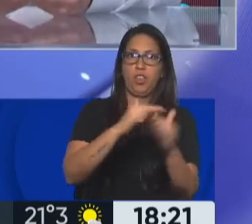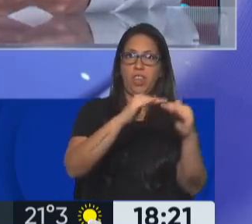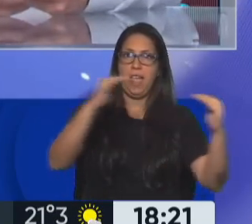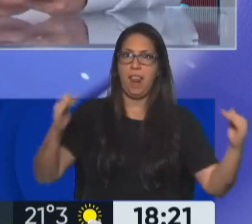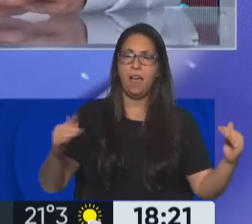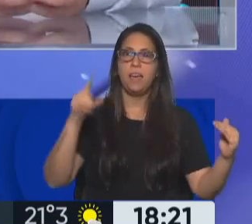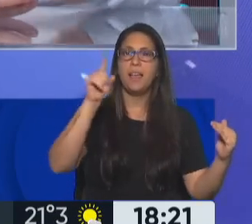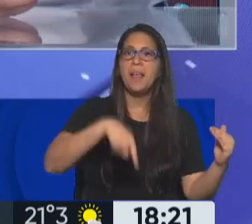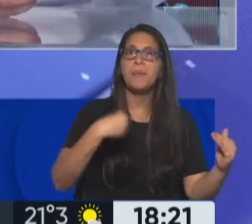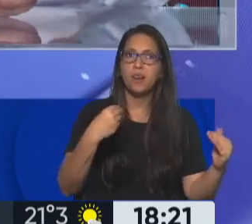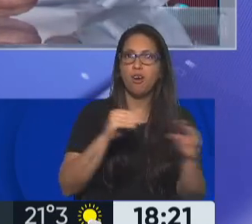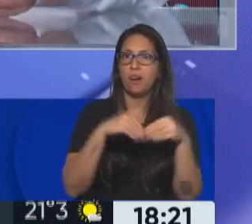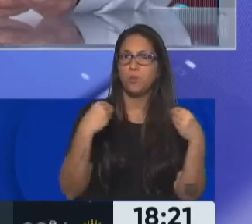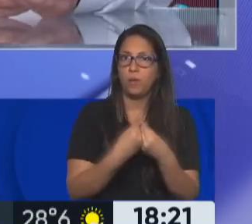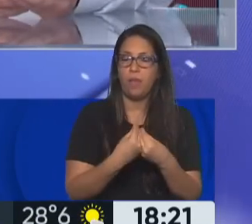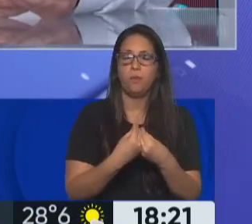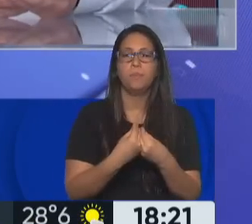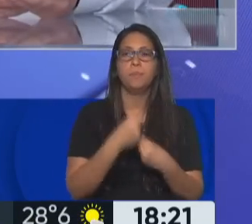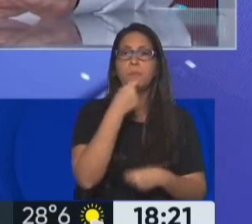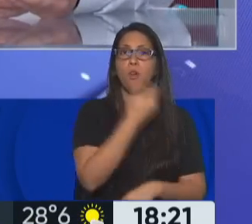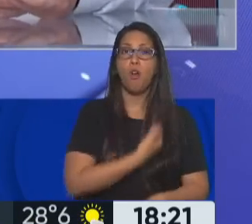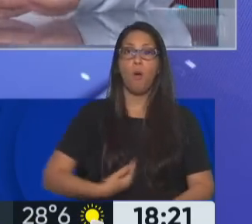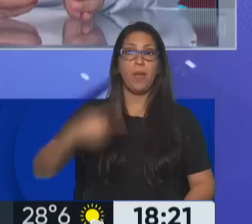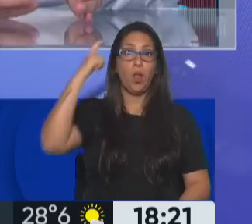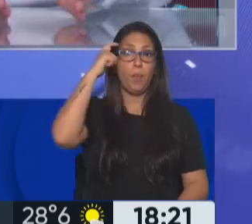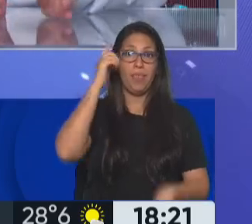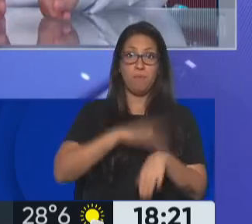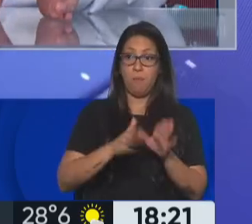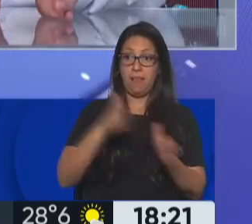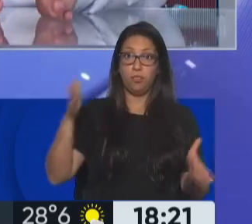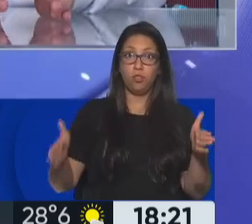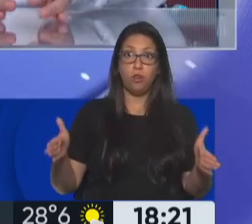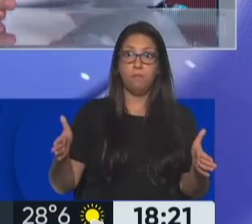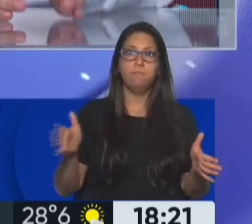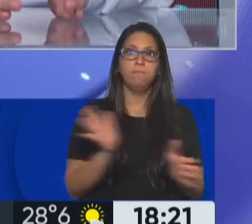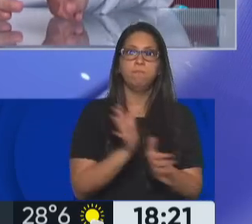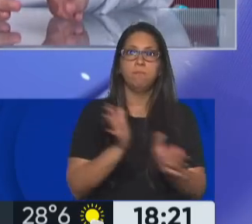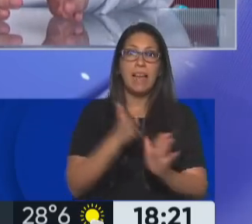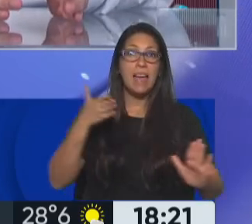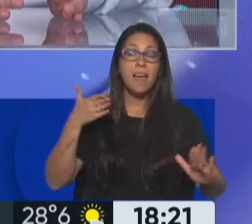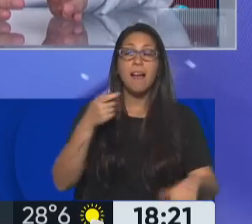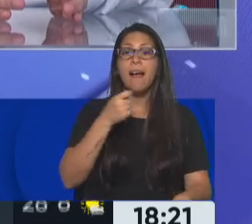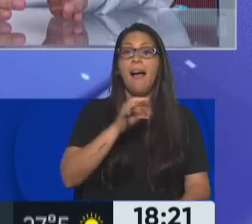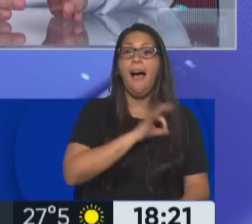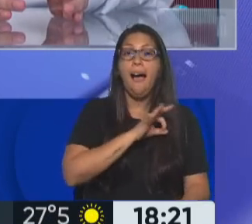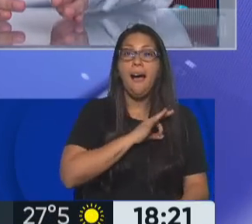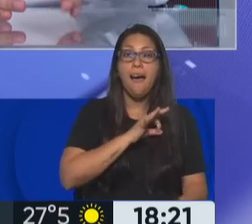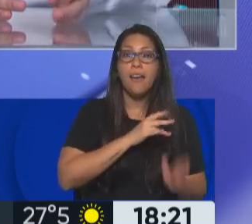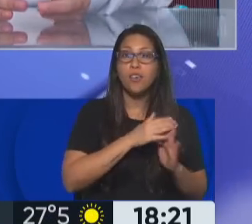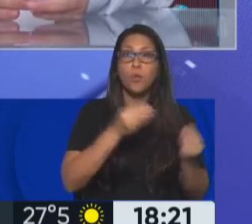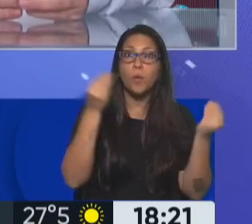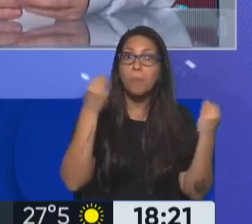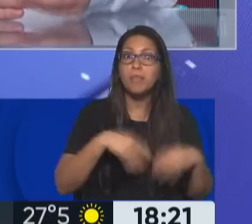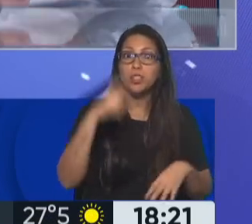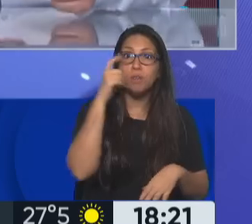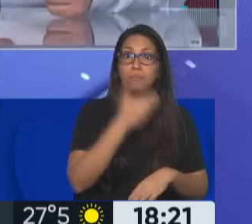el resultado de eso, en el gobierno de Biden, fue un cruce récord durante los primeros años de su mandato